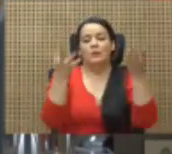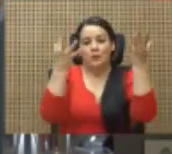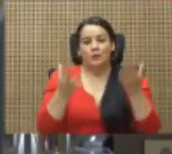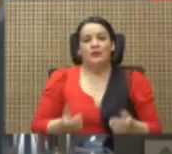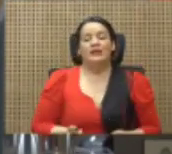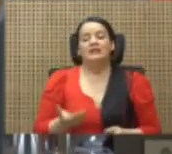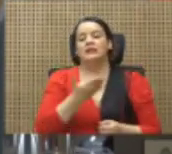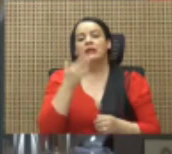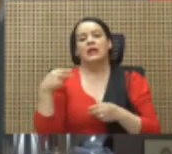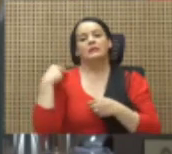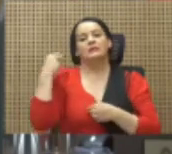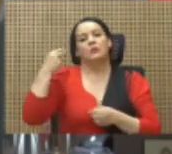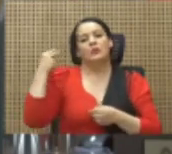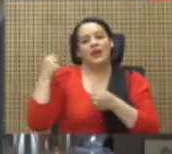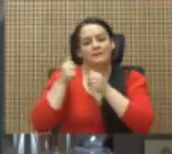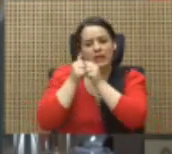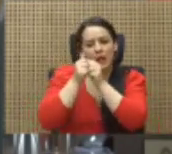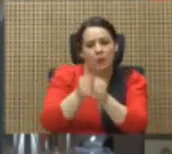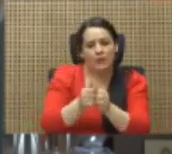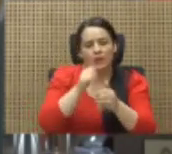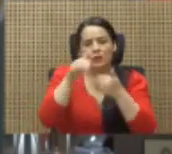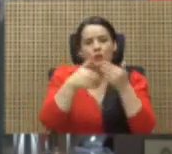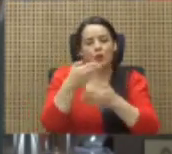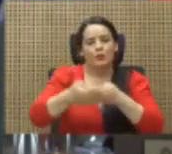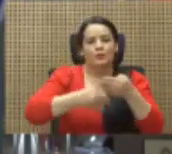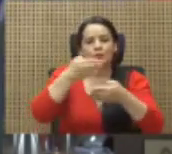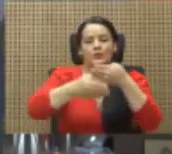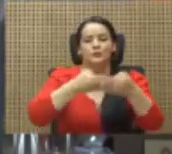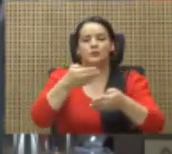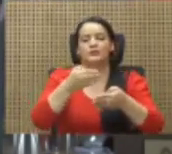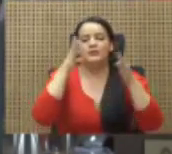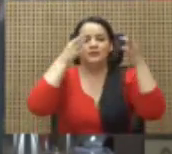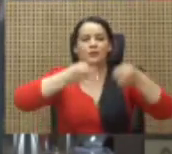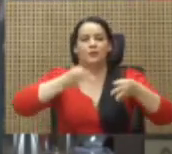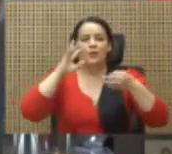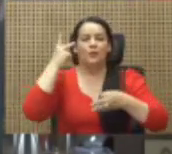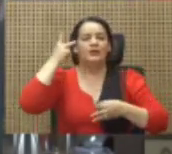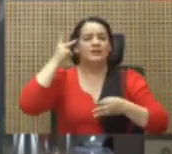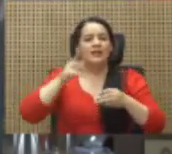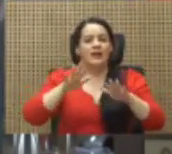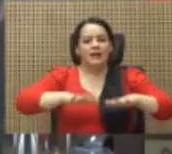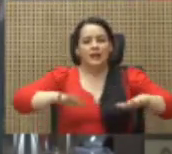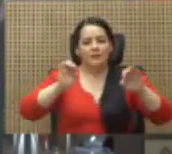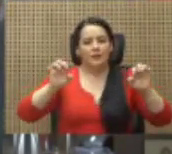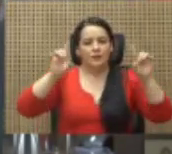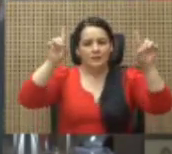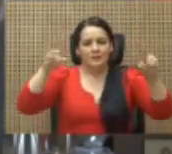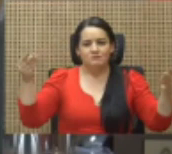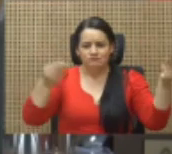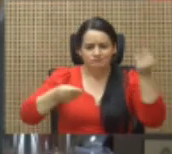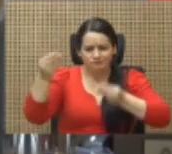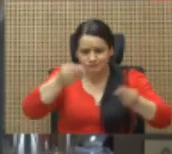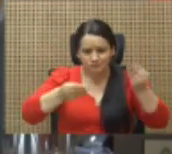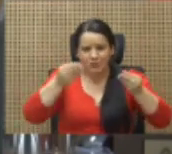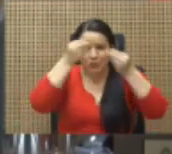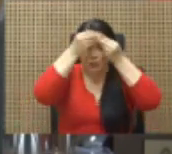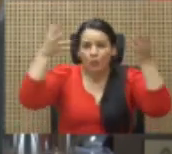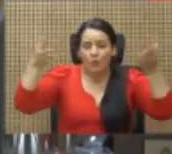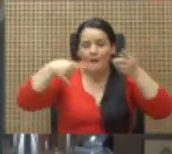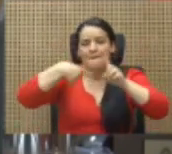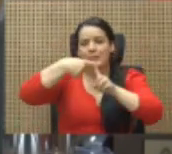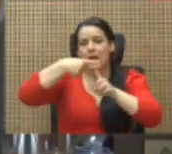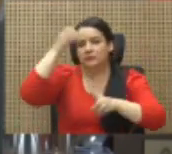han acompañado todos los procesos y decisiones políticas en el campo educativo, aportando información y